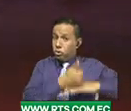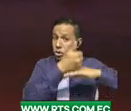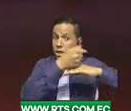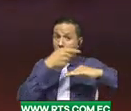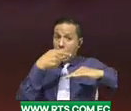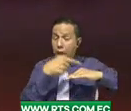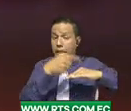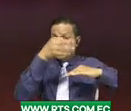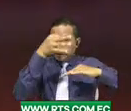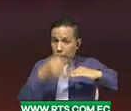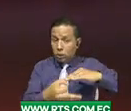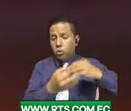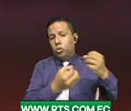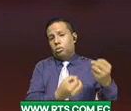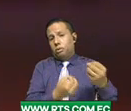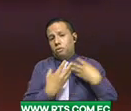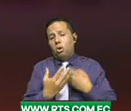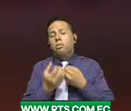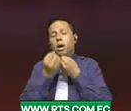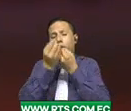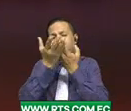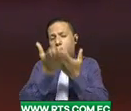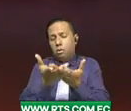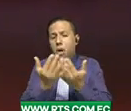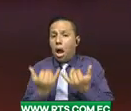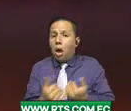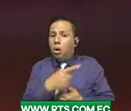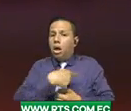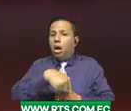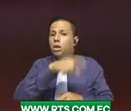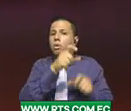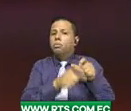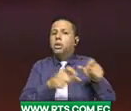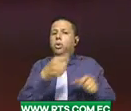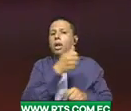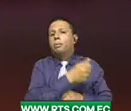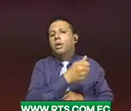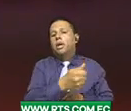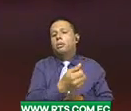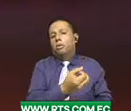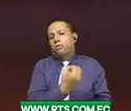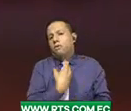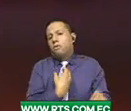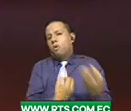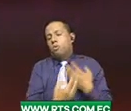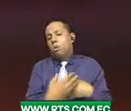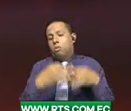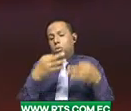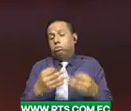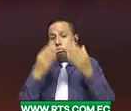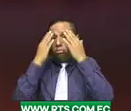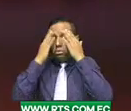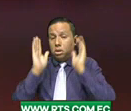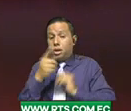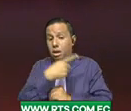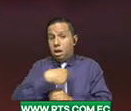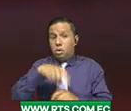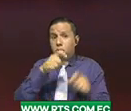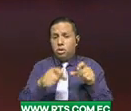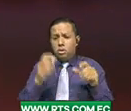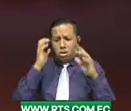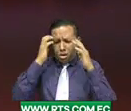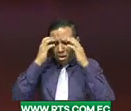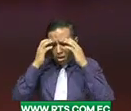que confirmar el hecho de lo que se ha suscitado. Por lo pronto, las personas, obviamente asustadas, lo que nos han